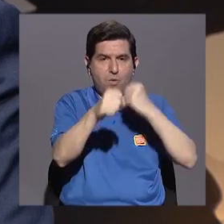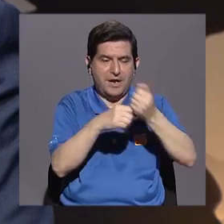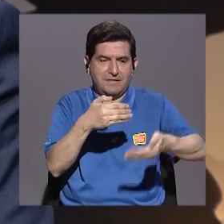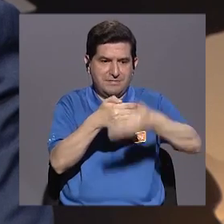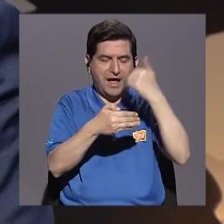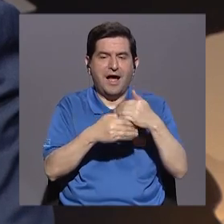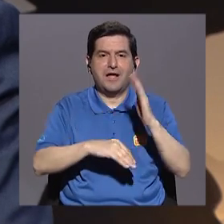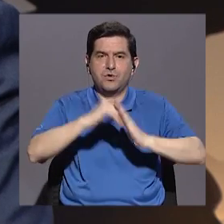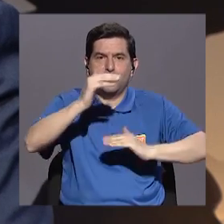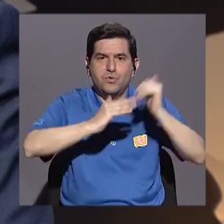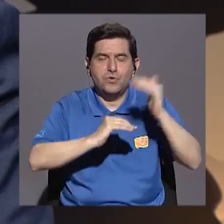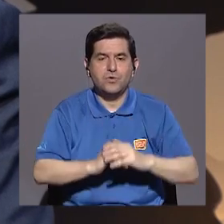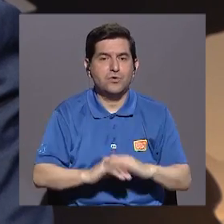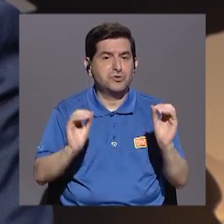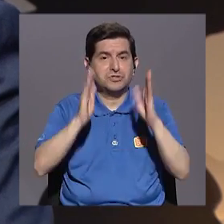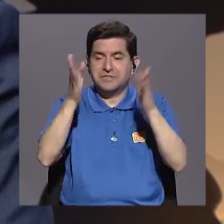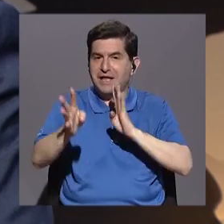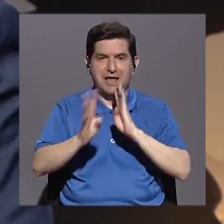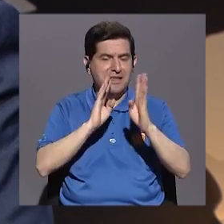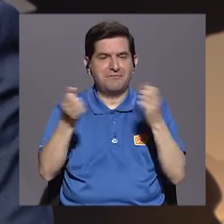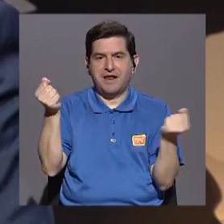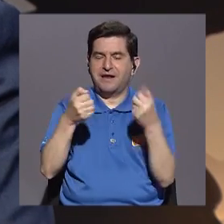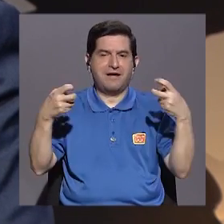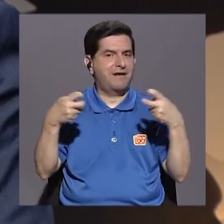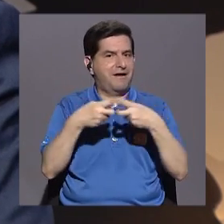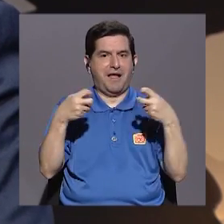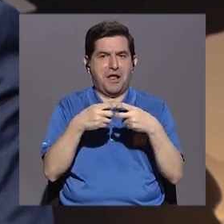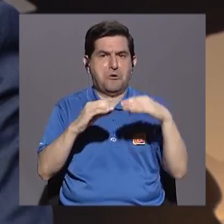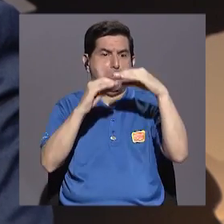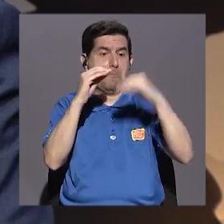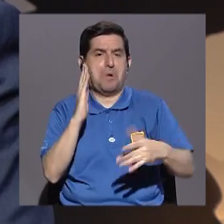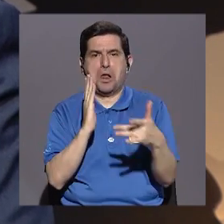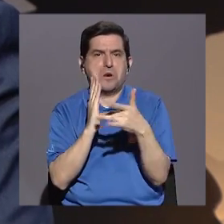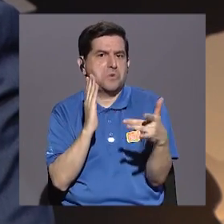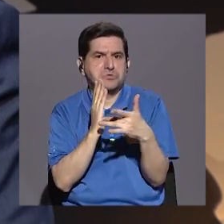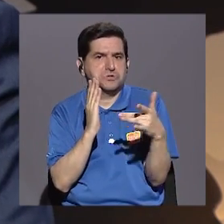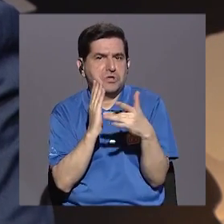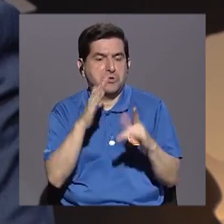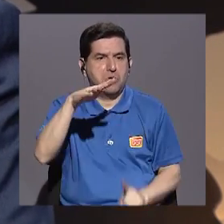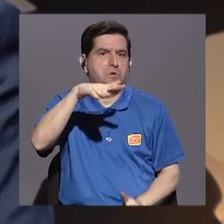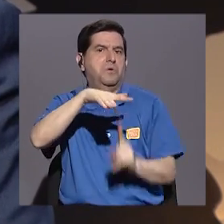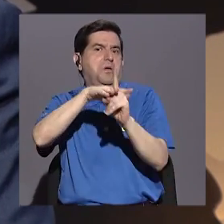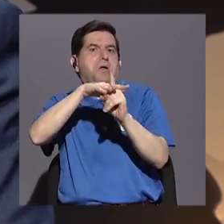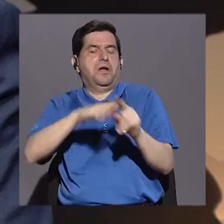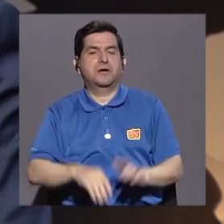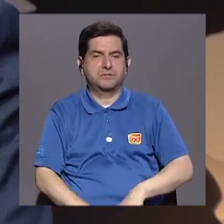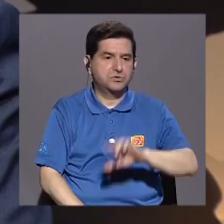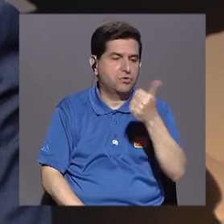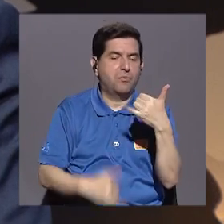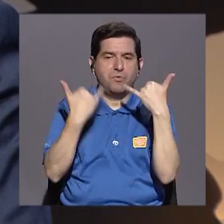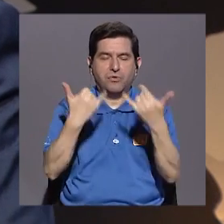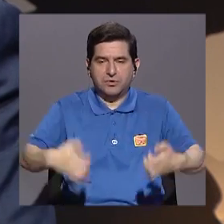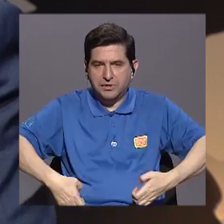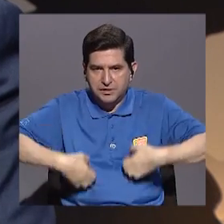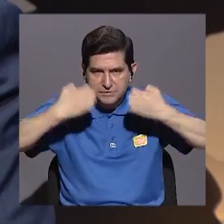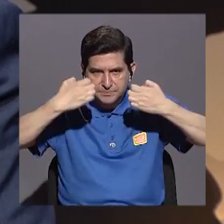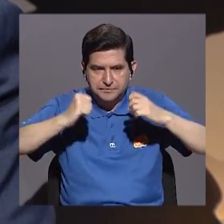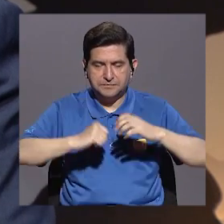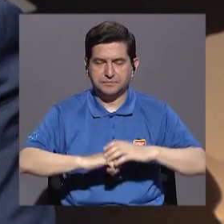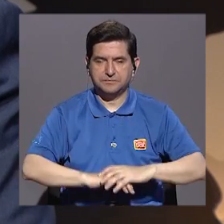y hace 40 años nadie de vehículos eléctricos ni mucho menos de tecnologías disruptivas como otras que existen hoy en